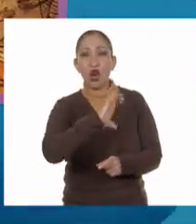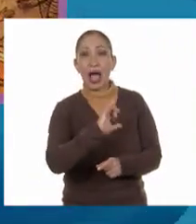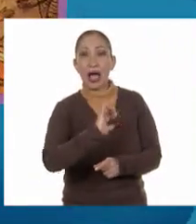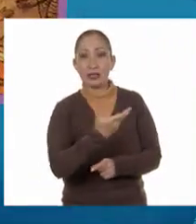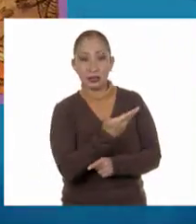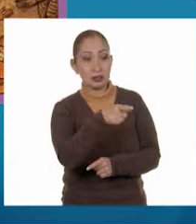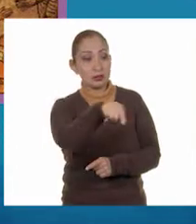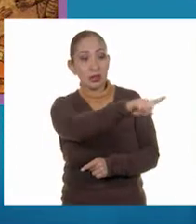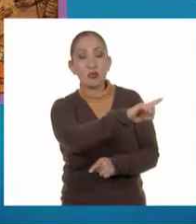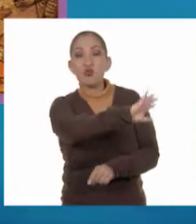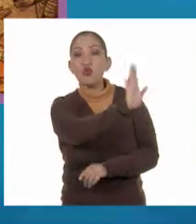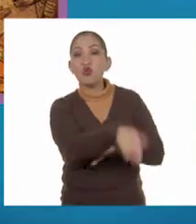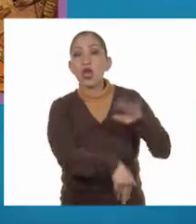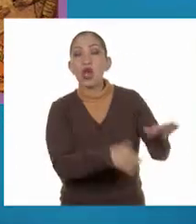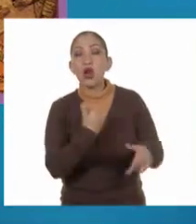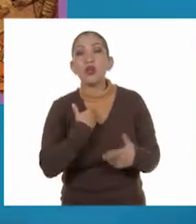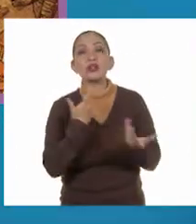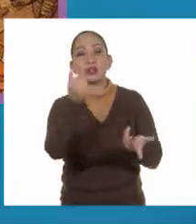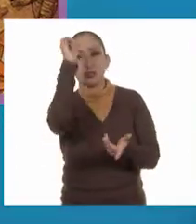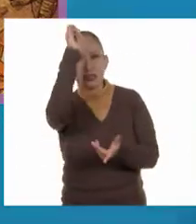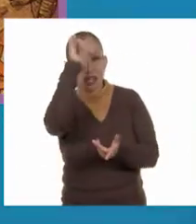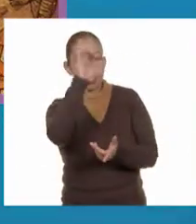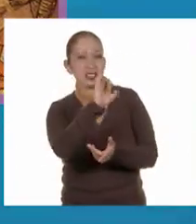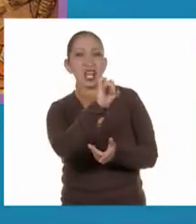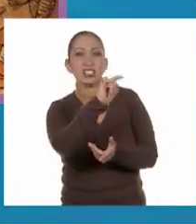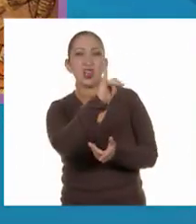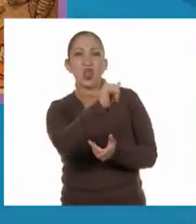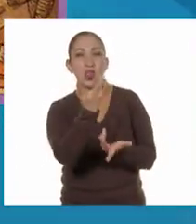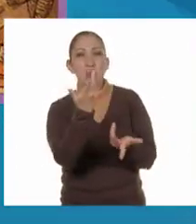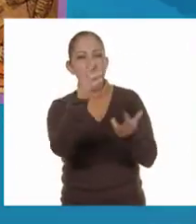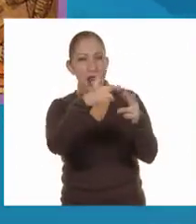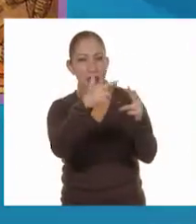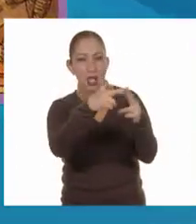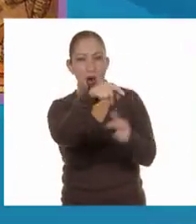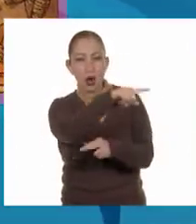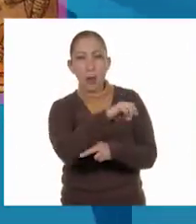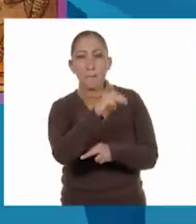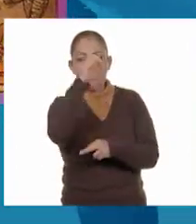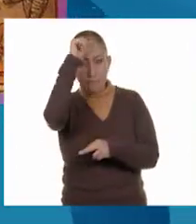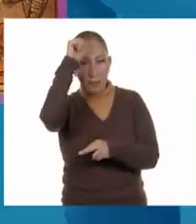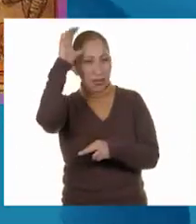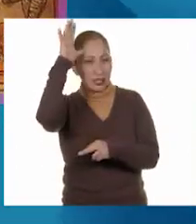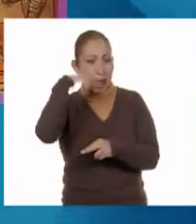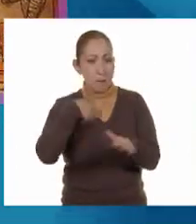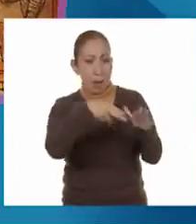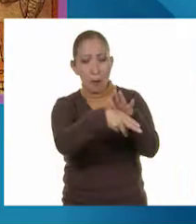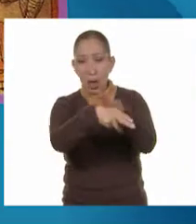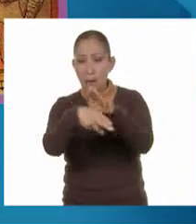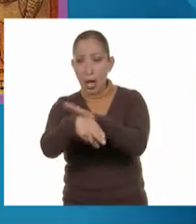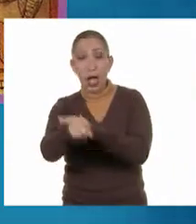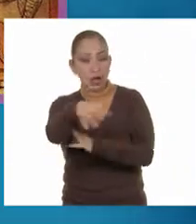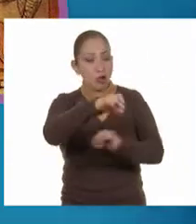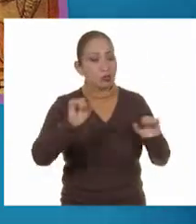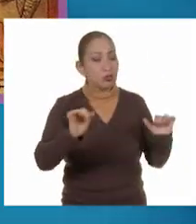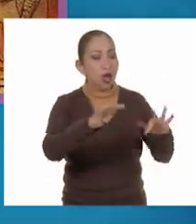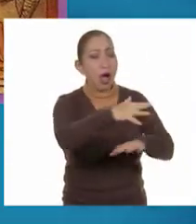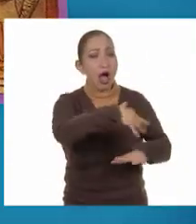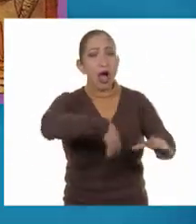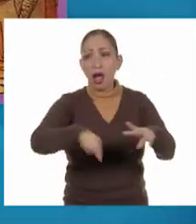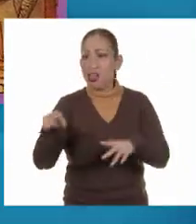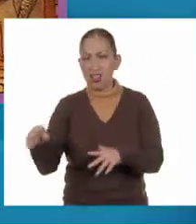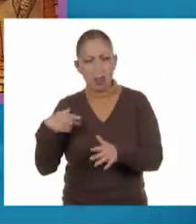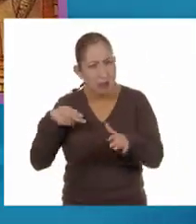murieron varios nobles y sacerdotes mexicas. Entonces, así nada más, estaban los mexicas en una celebración y terminó en